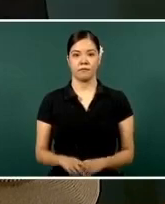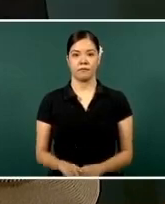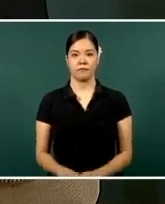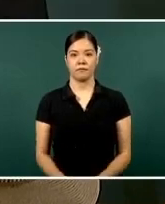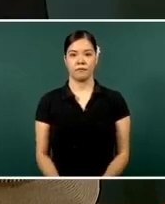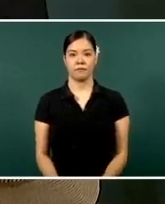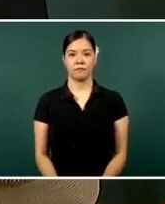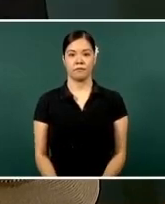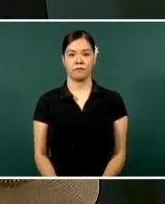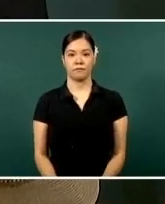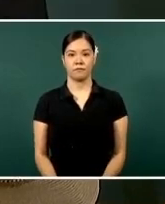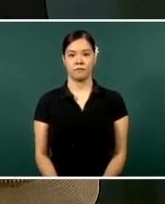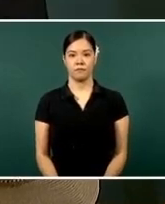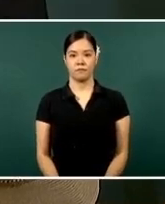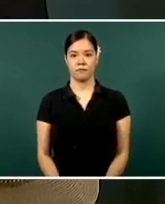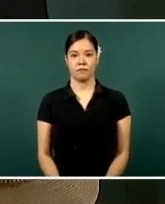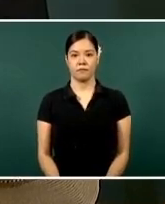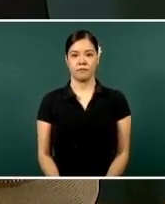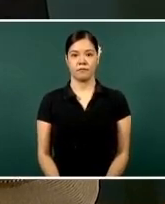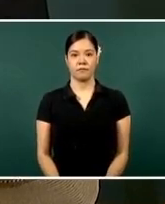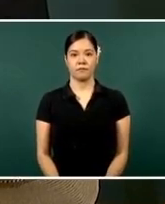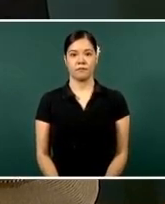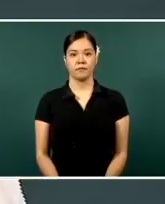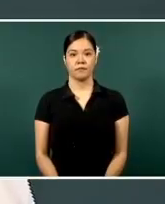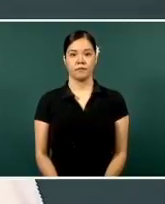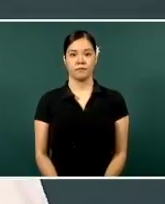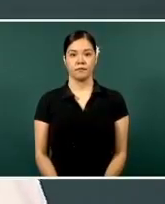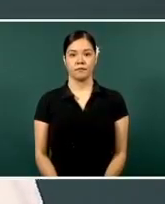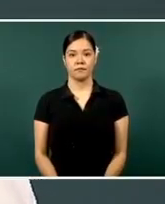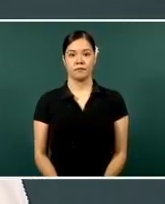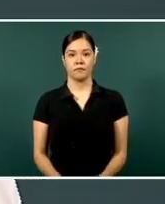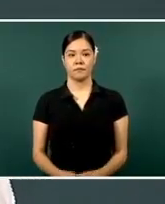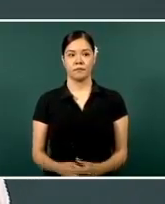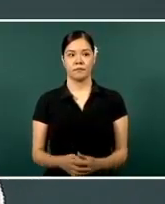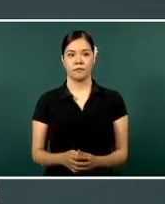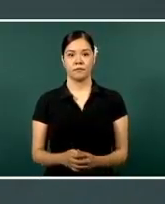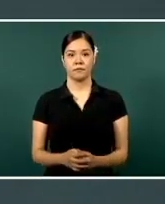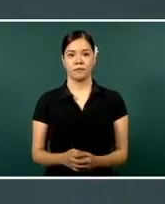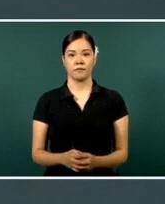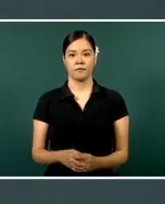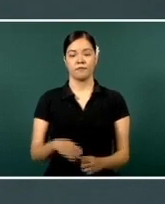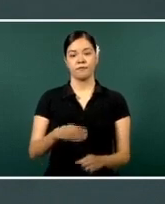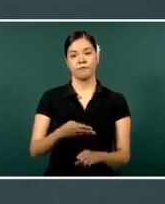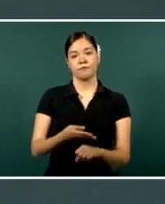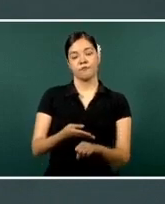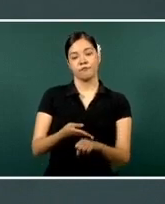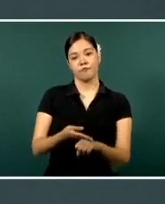Kadokinyak, Goyam Naish Nabiotum. Muy buenos días,